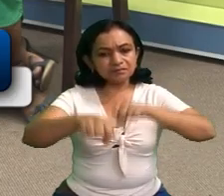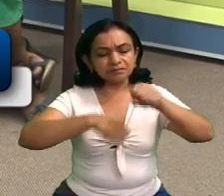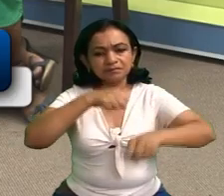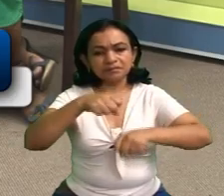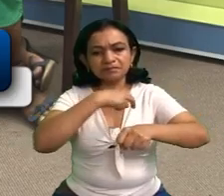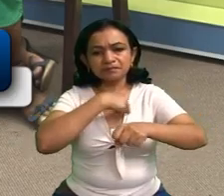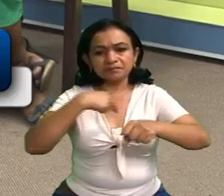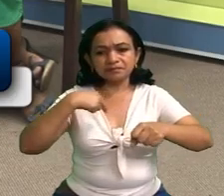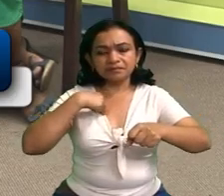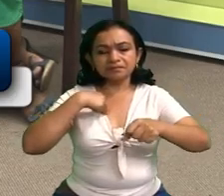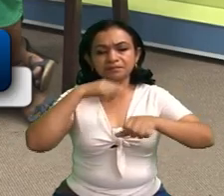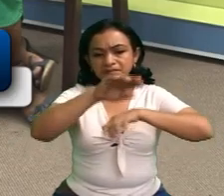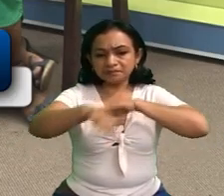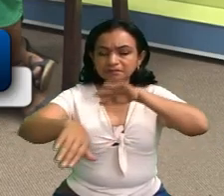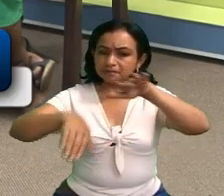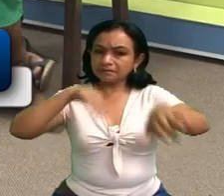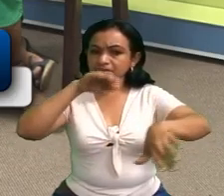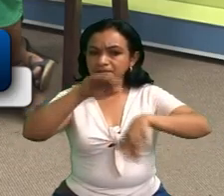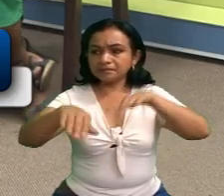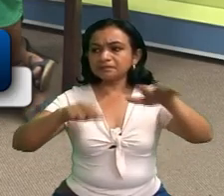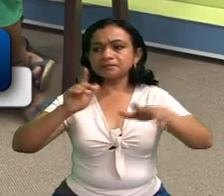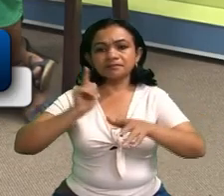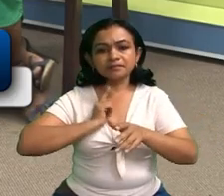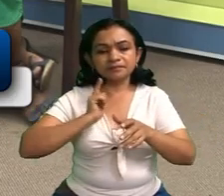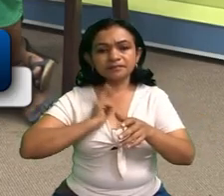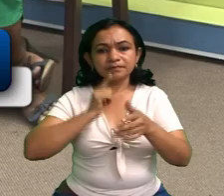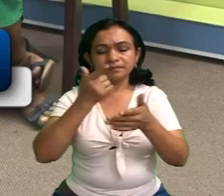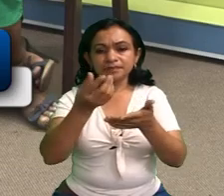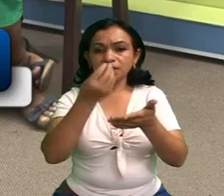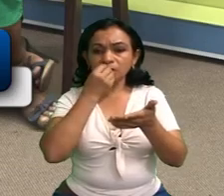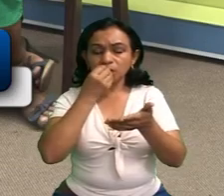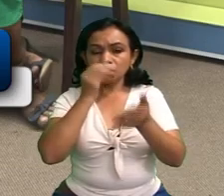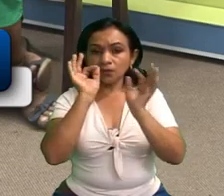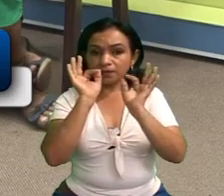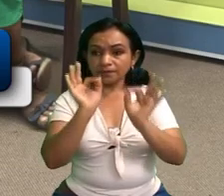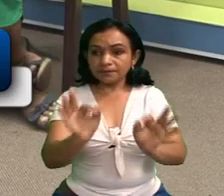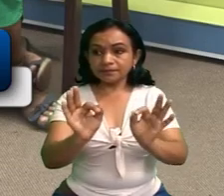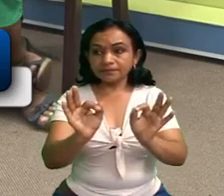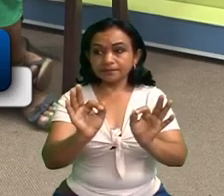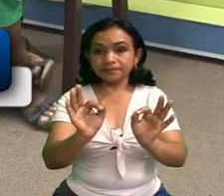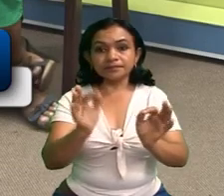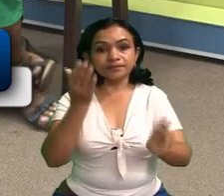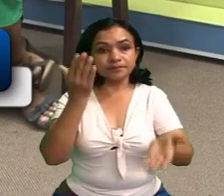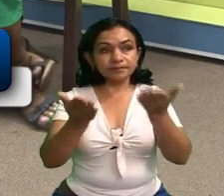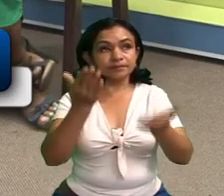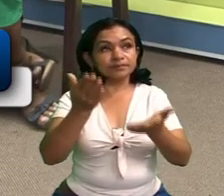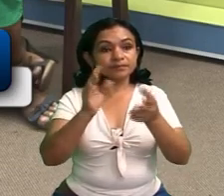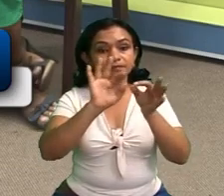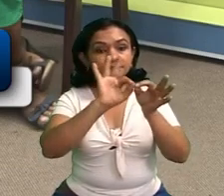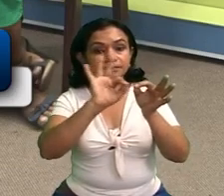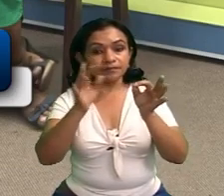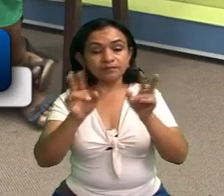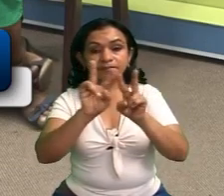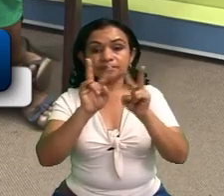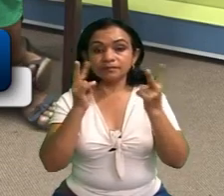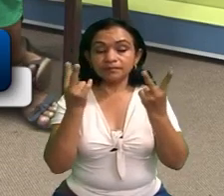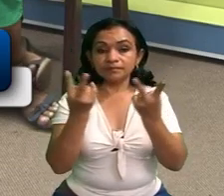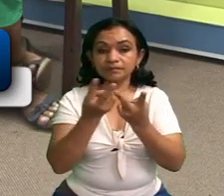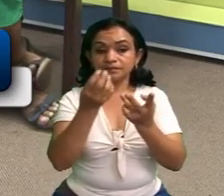ejercicio completo como la natación, que tenga una dieta adecuada, obviamente más frutas, verduras, evitemos la